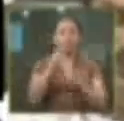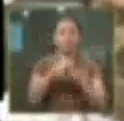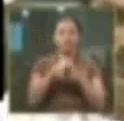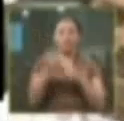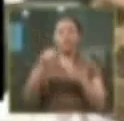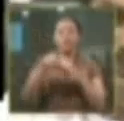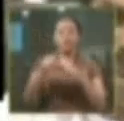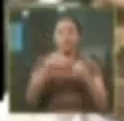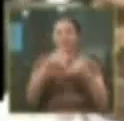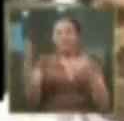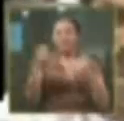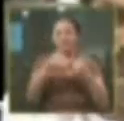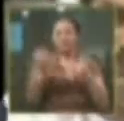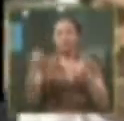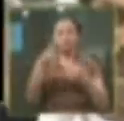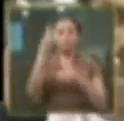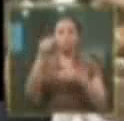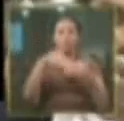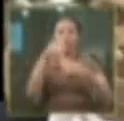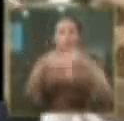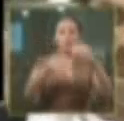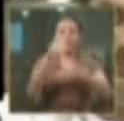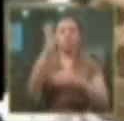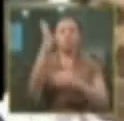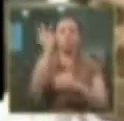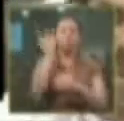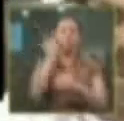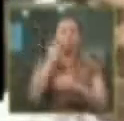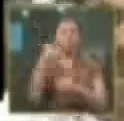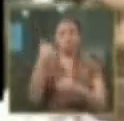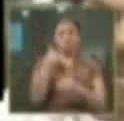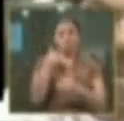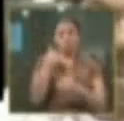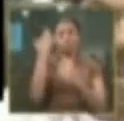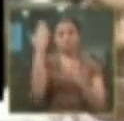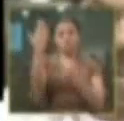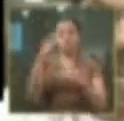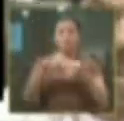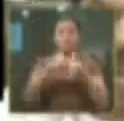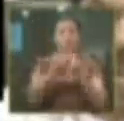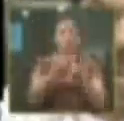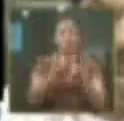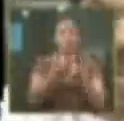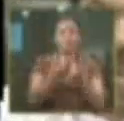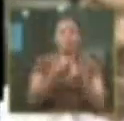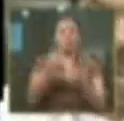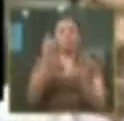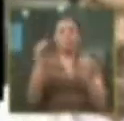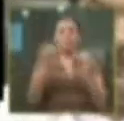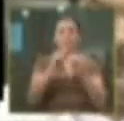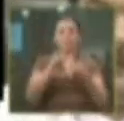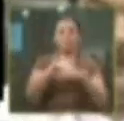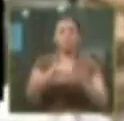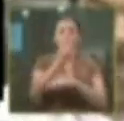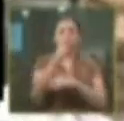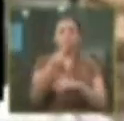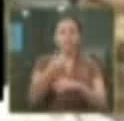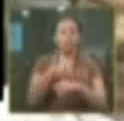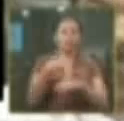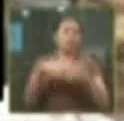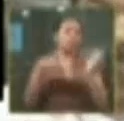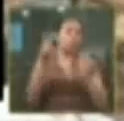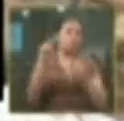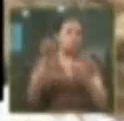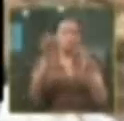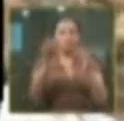en esta transición, no corre en los 5 días. Yo presento eso como moción, de tal manera que más tarde no se argumente que realmente no se